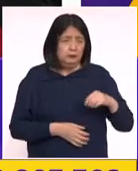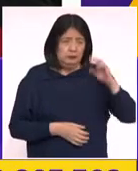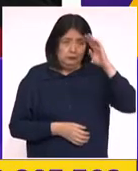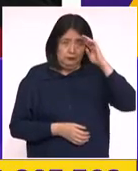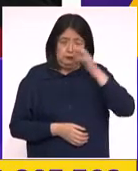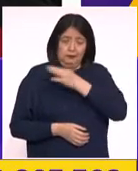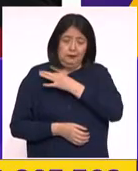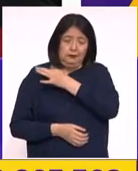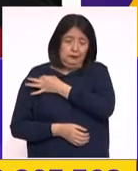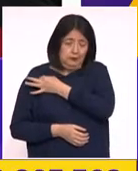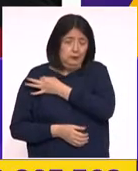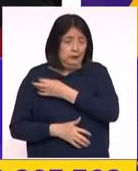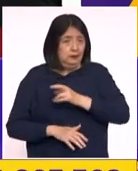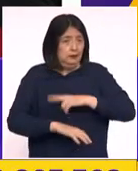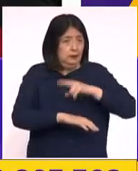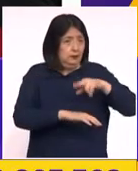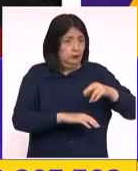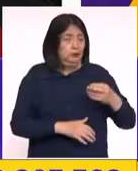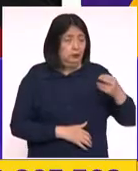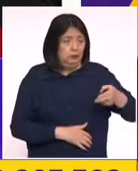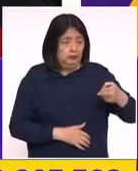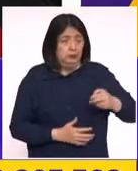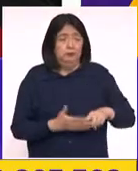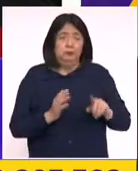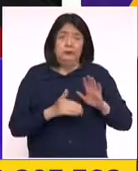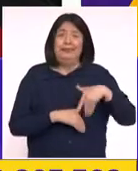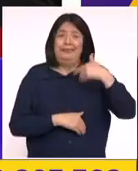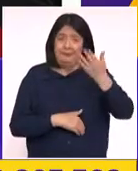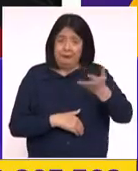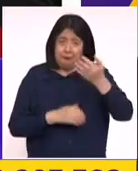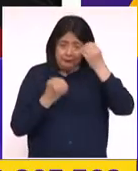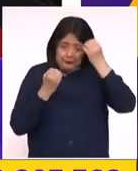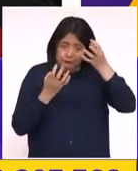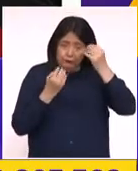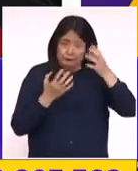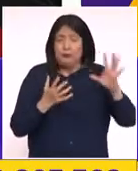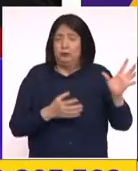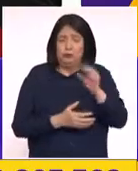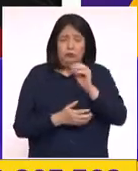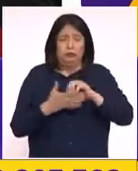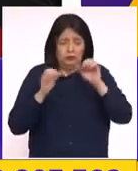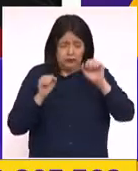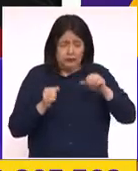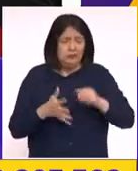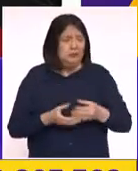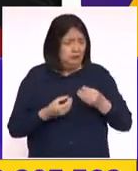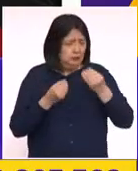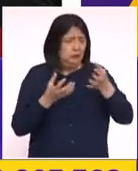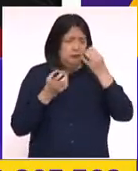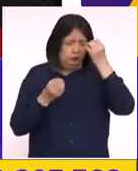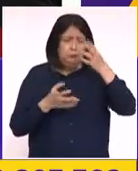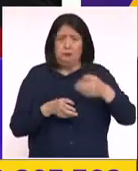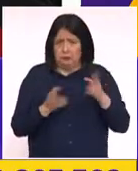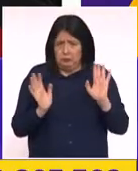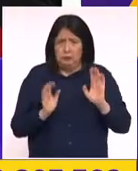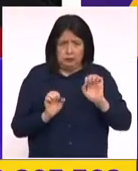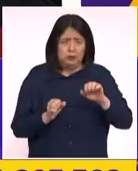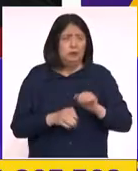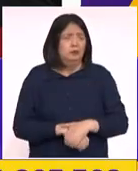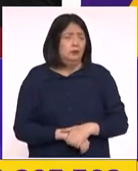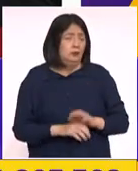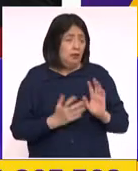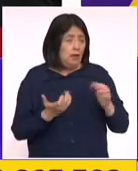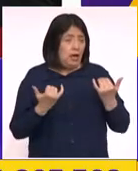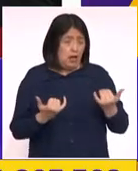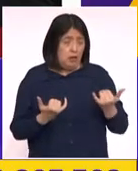jefe de región de Huancayo, para posteriormente darles todos los detalles, vamos a dar a la prensa en un momento dado.